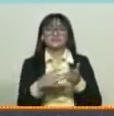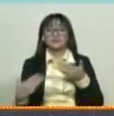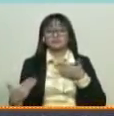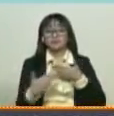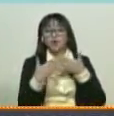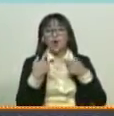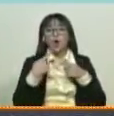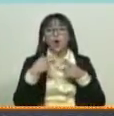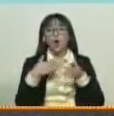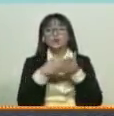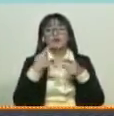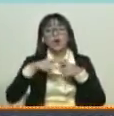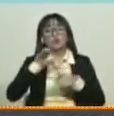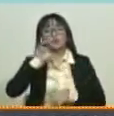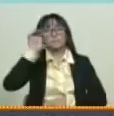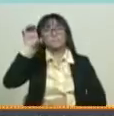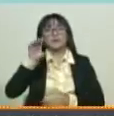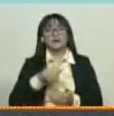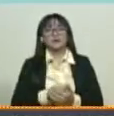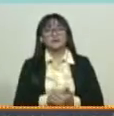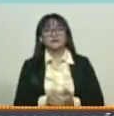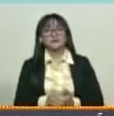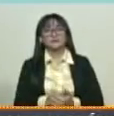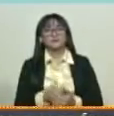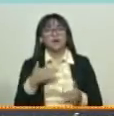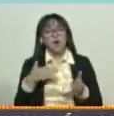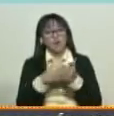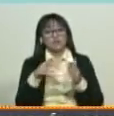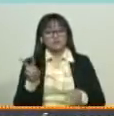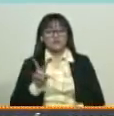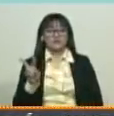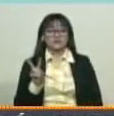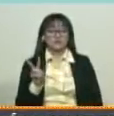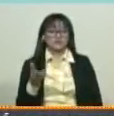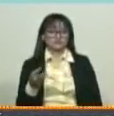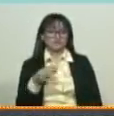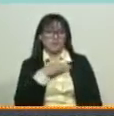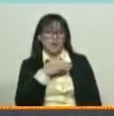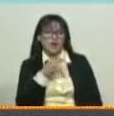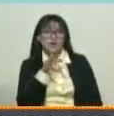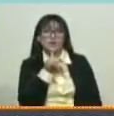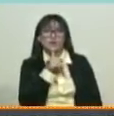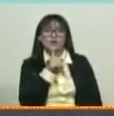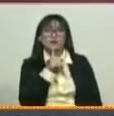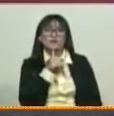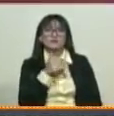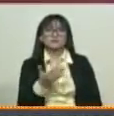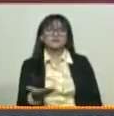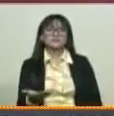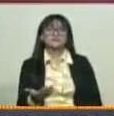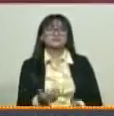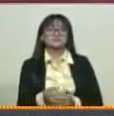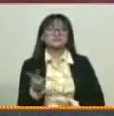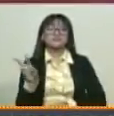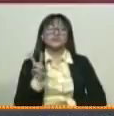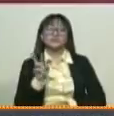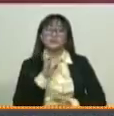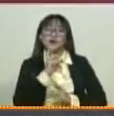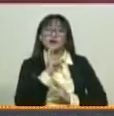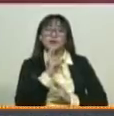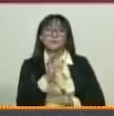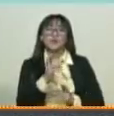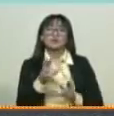contra otro país, en este caso una agresión contra Venezuela inmoral. Y frente a la inmoralidad, Venezuela responde